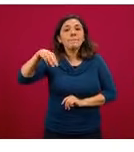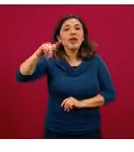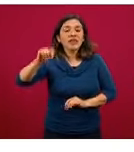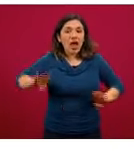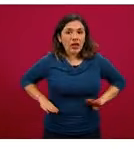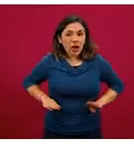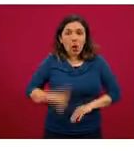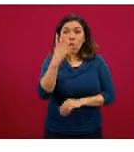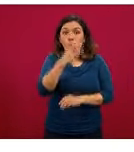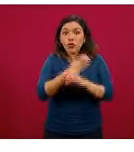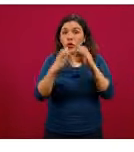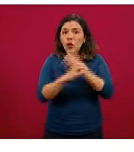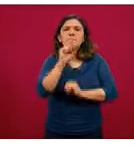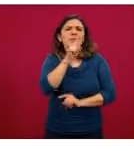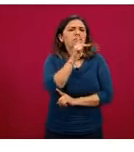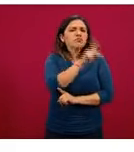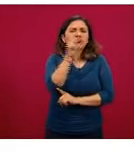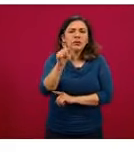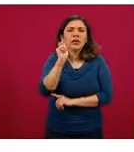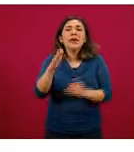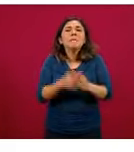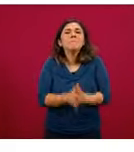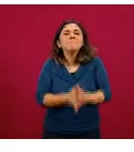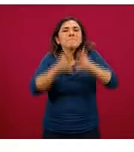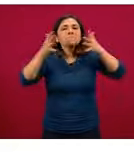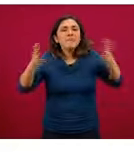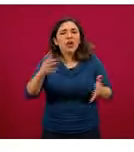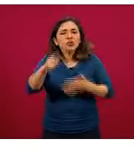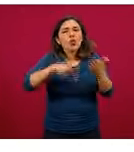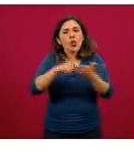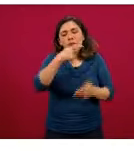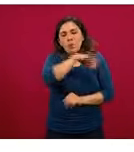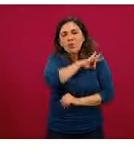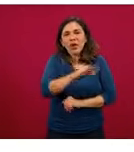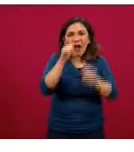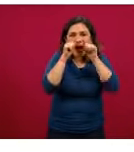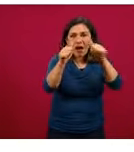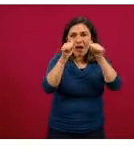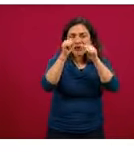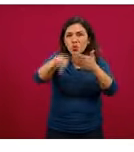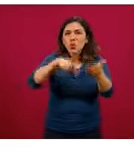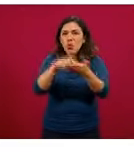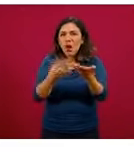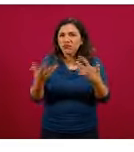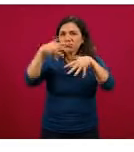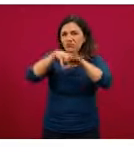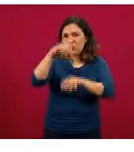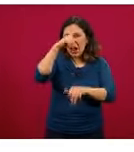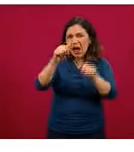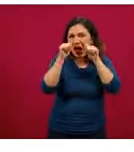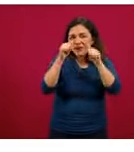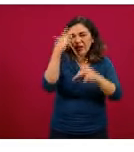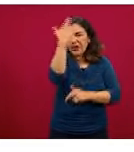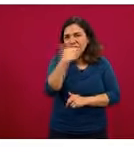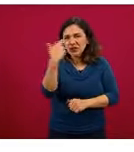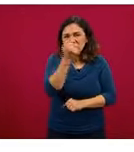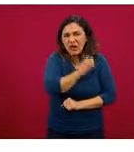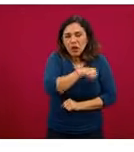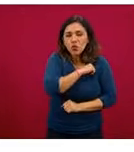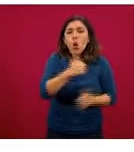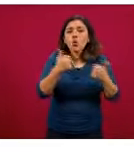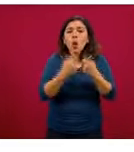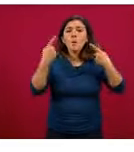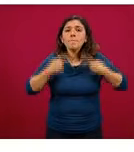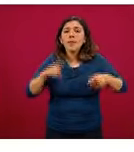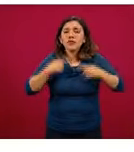4 componentes son los mismos: expandir la capacidad de atención en las redes integradas de servicios de salud, con